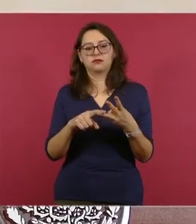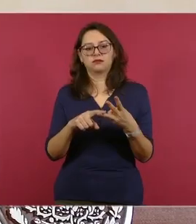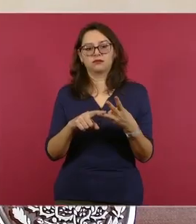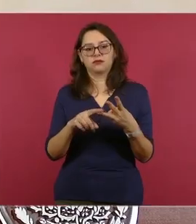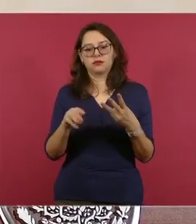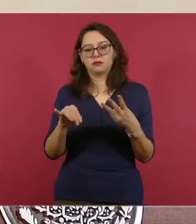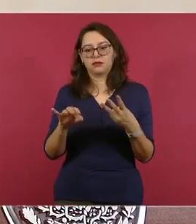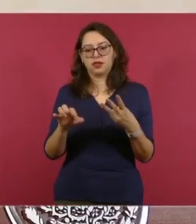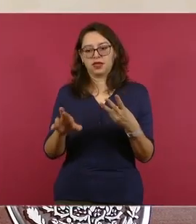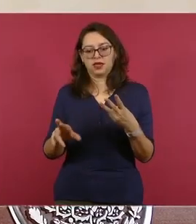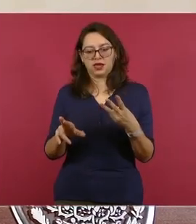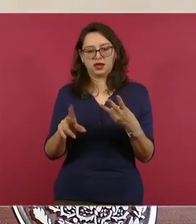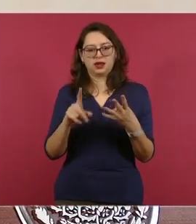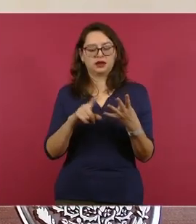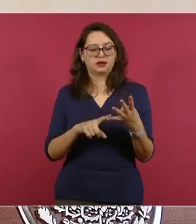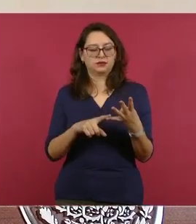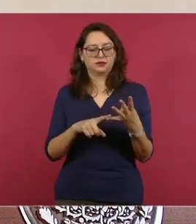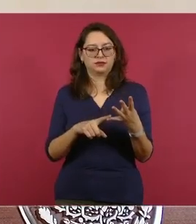Mier,